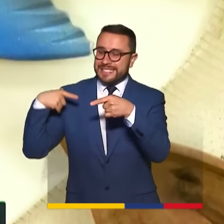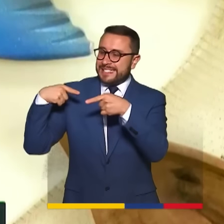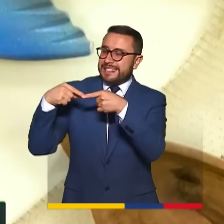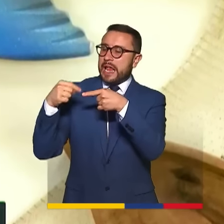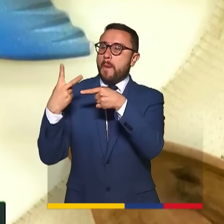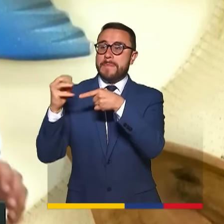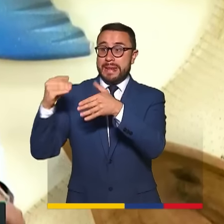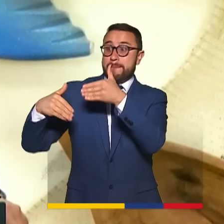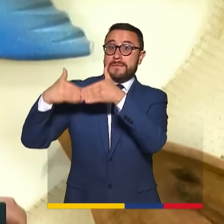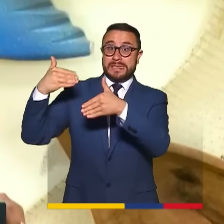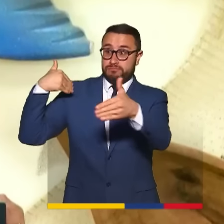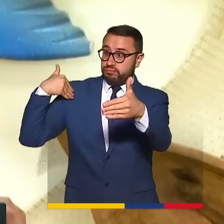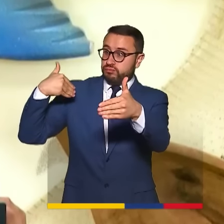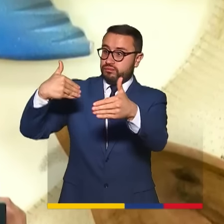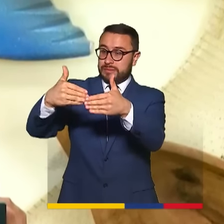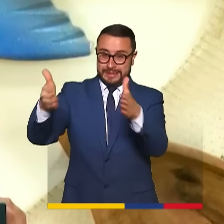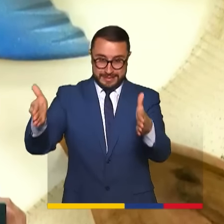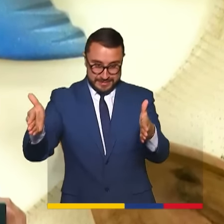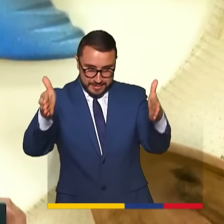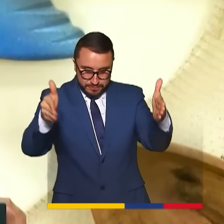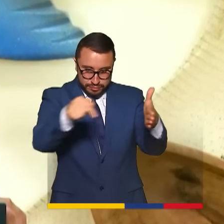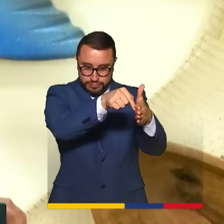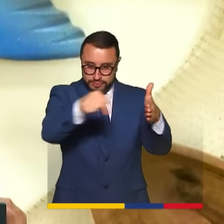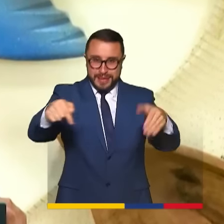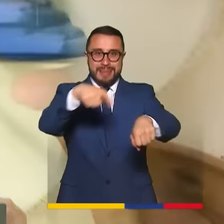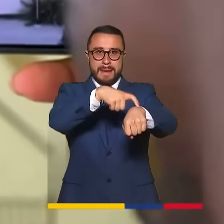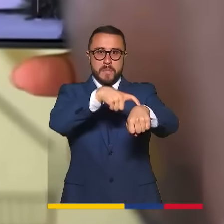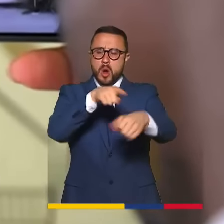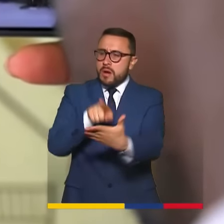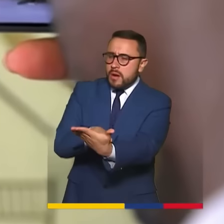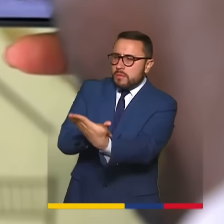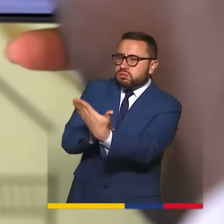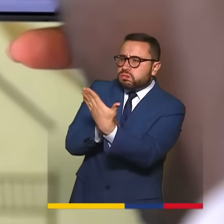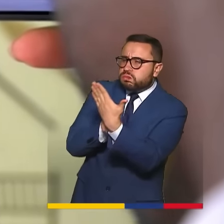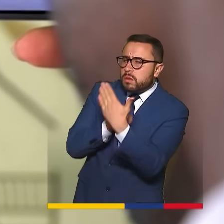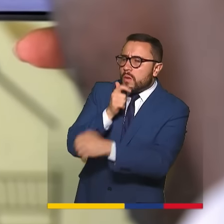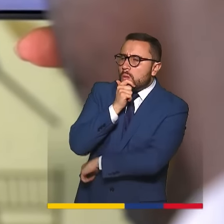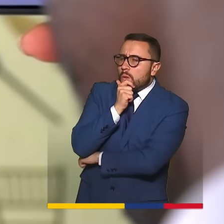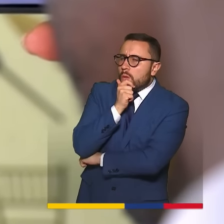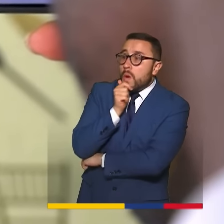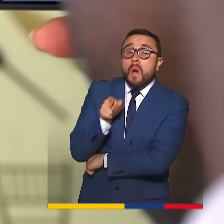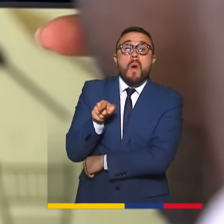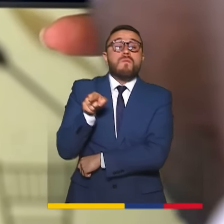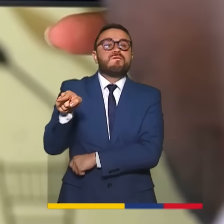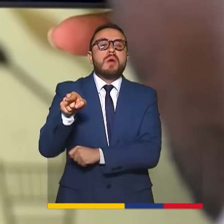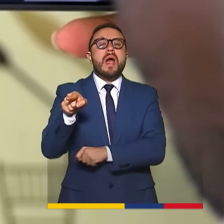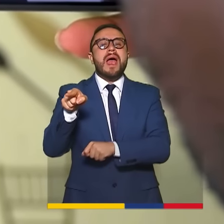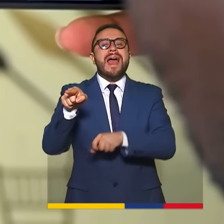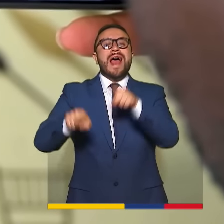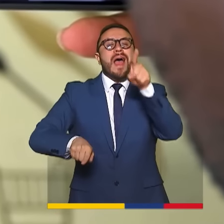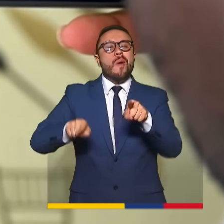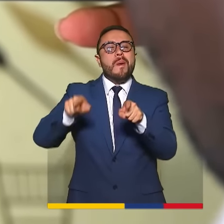de unos hombres y unas mujeres que allí en la hacienda pasan de generación en generación,